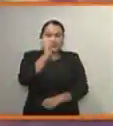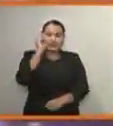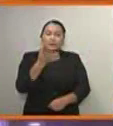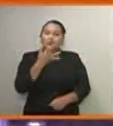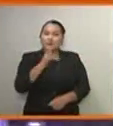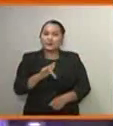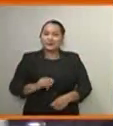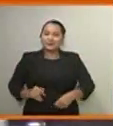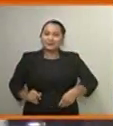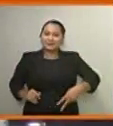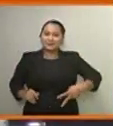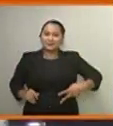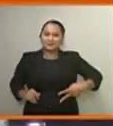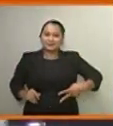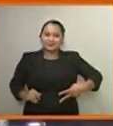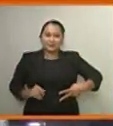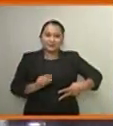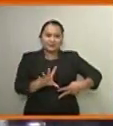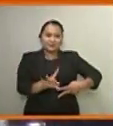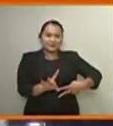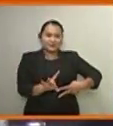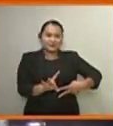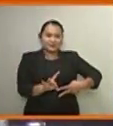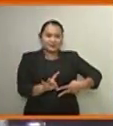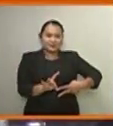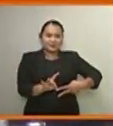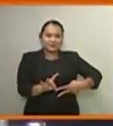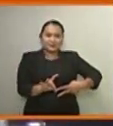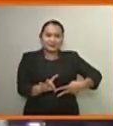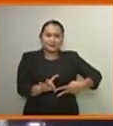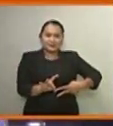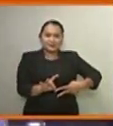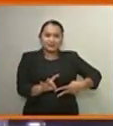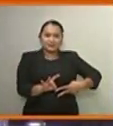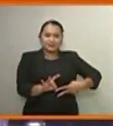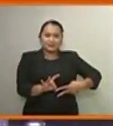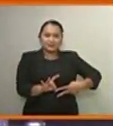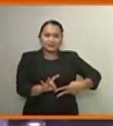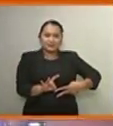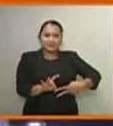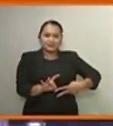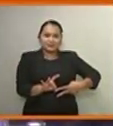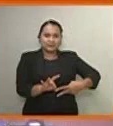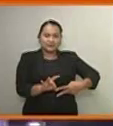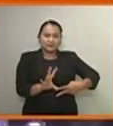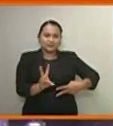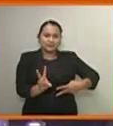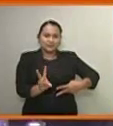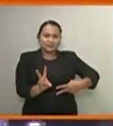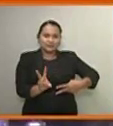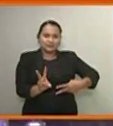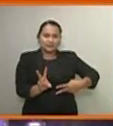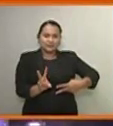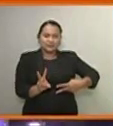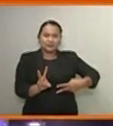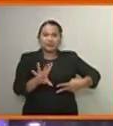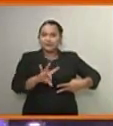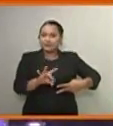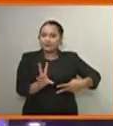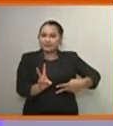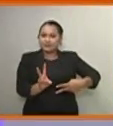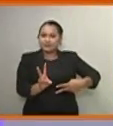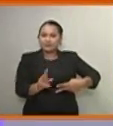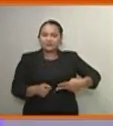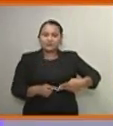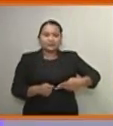es... el 8, segundo dígito. Y este es el 7. Su número ganador es el